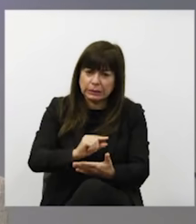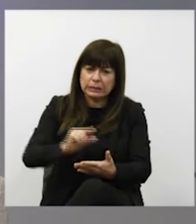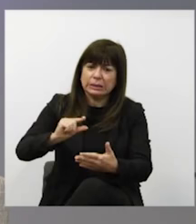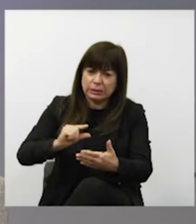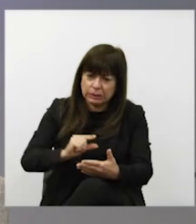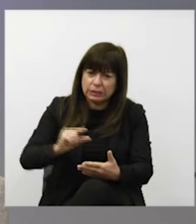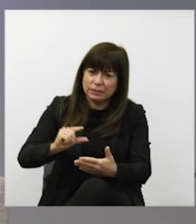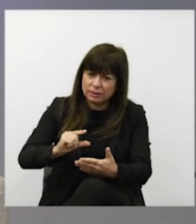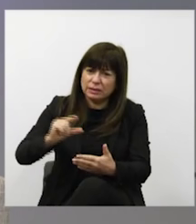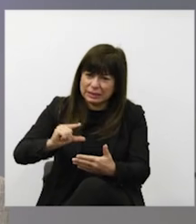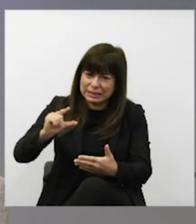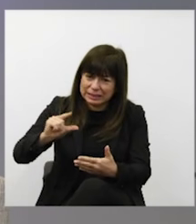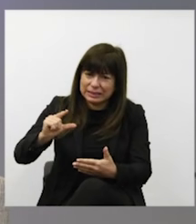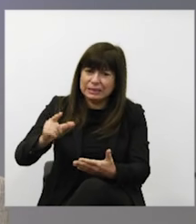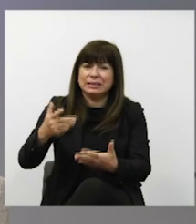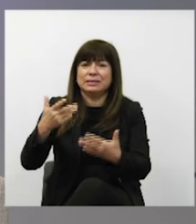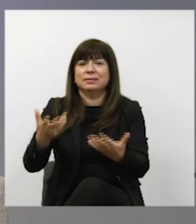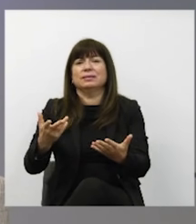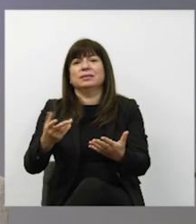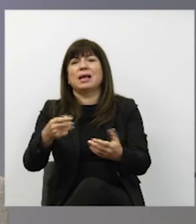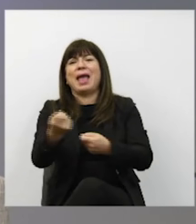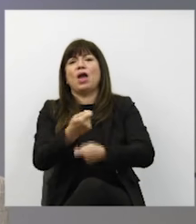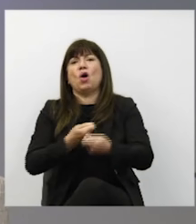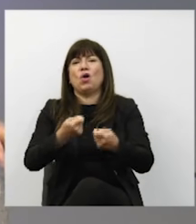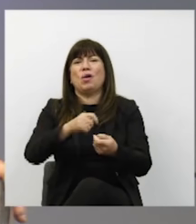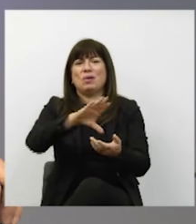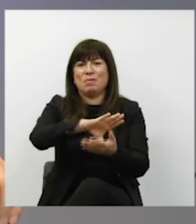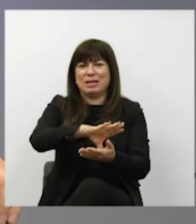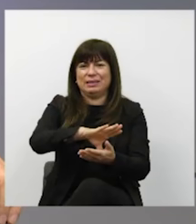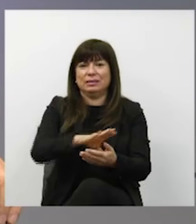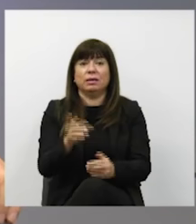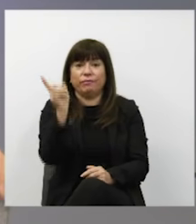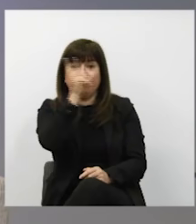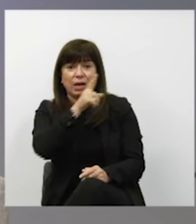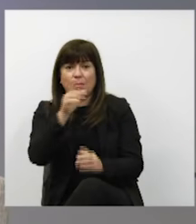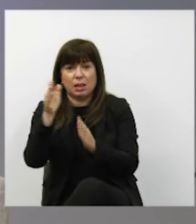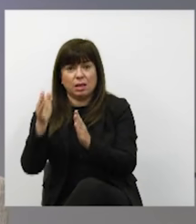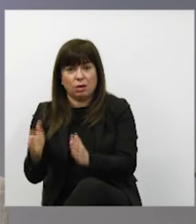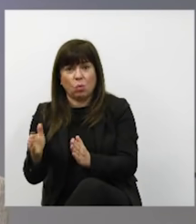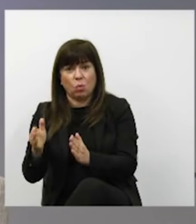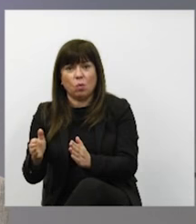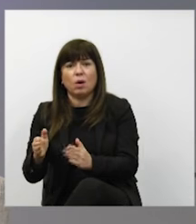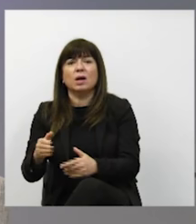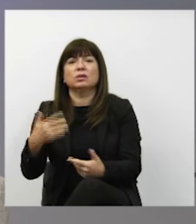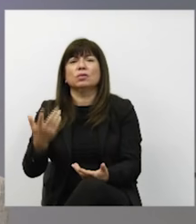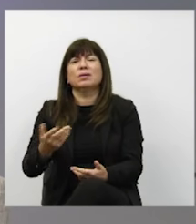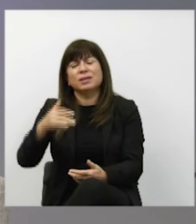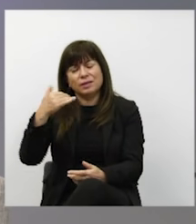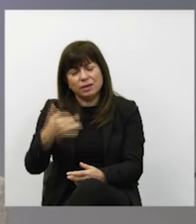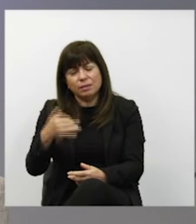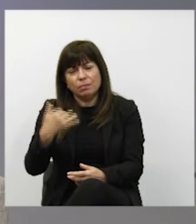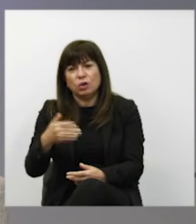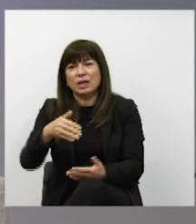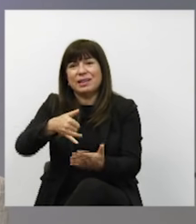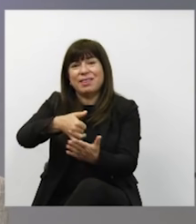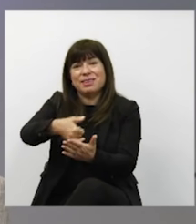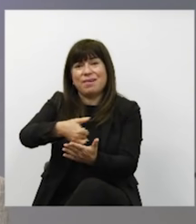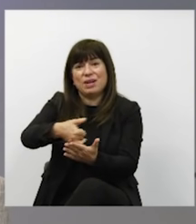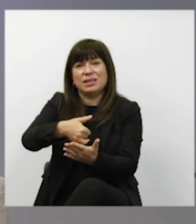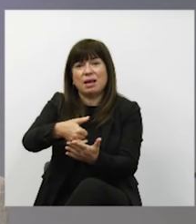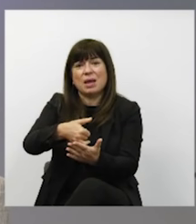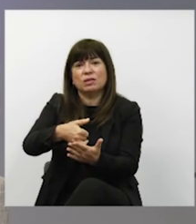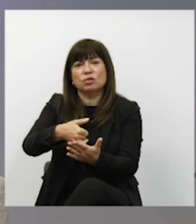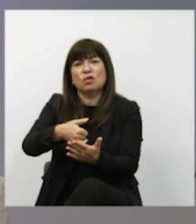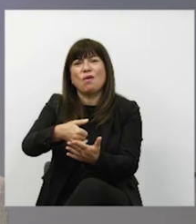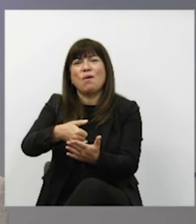la productividad. Y finalmente, y cuarto, creemos que también incide en esto un debilitamiento de nuestro contrato